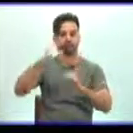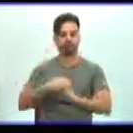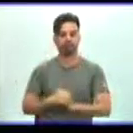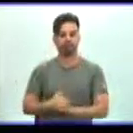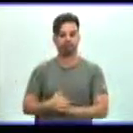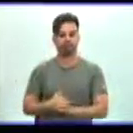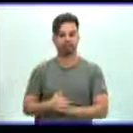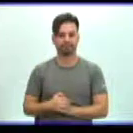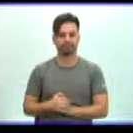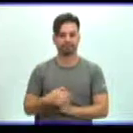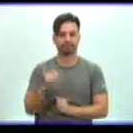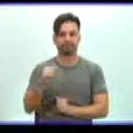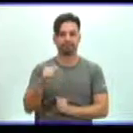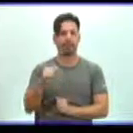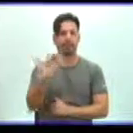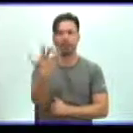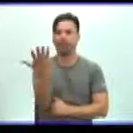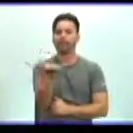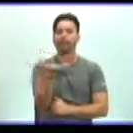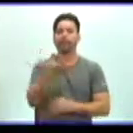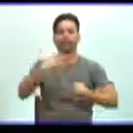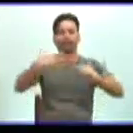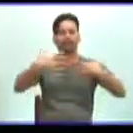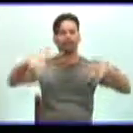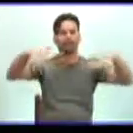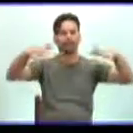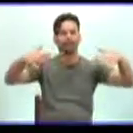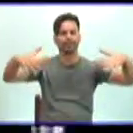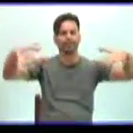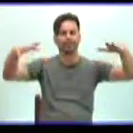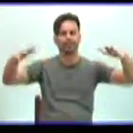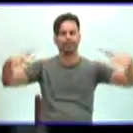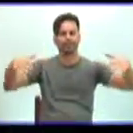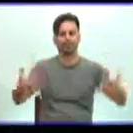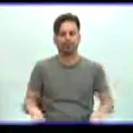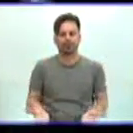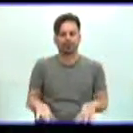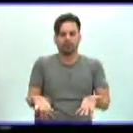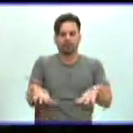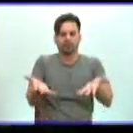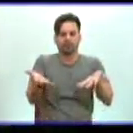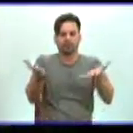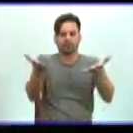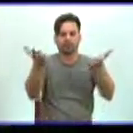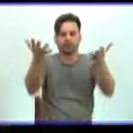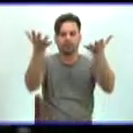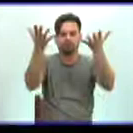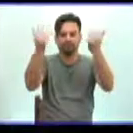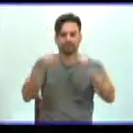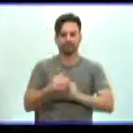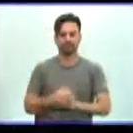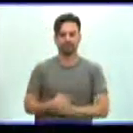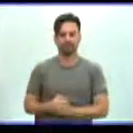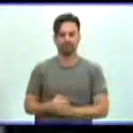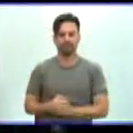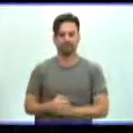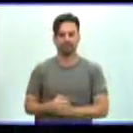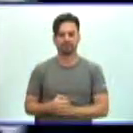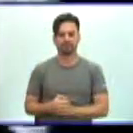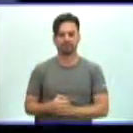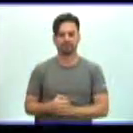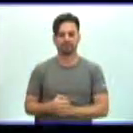más ligero y menos denso, por lo que se eleva. Y el aire fresco toma su lugar.